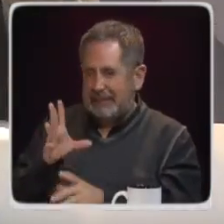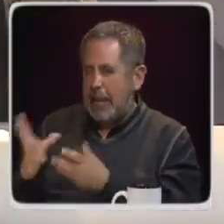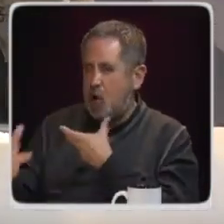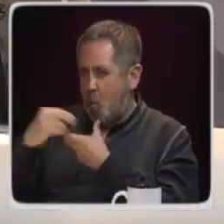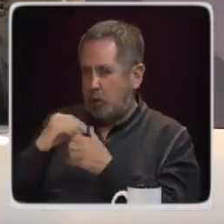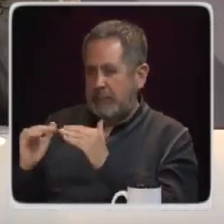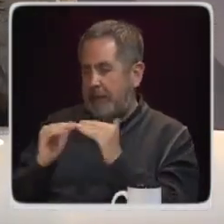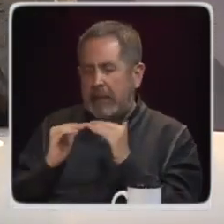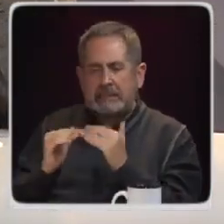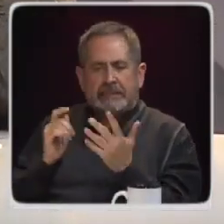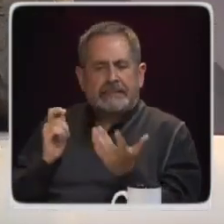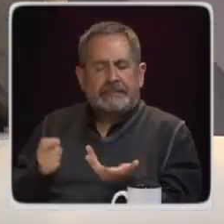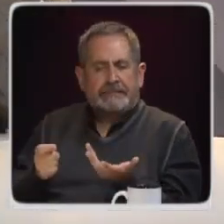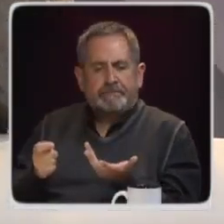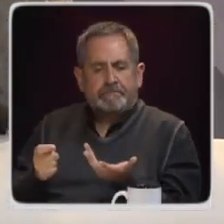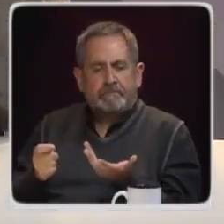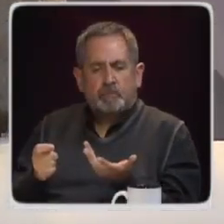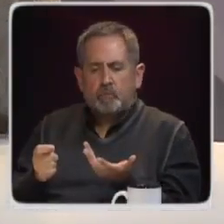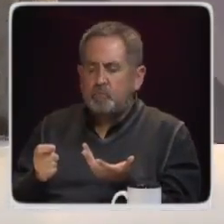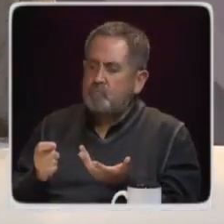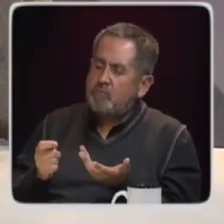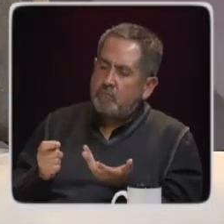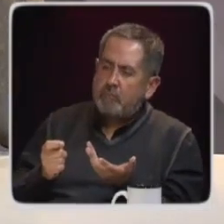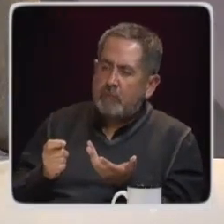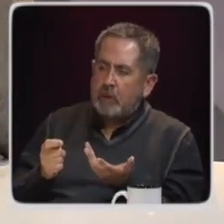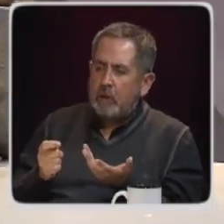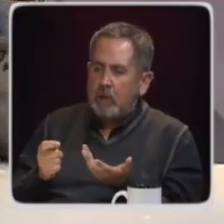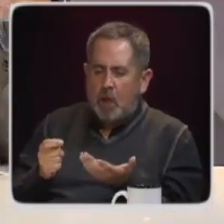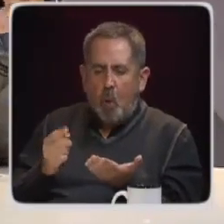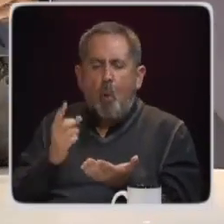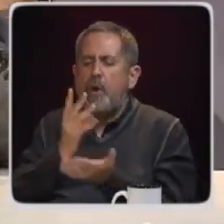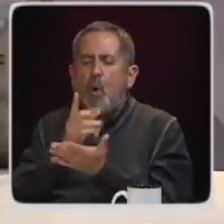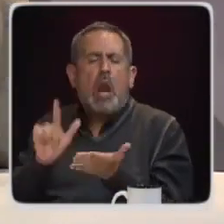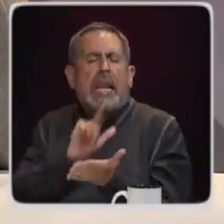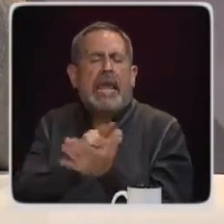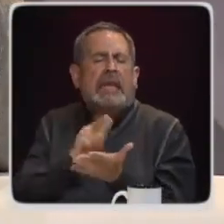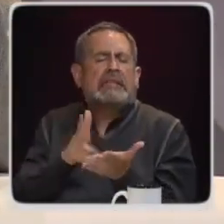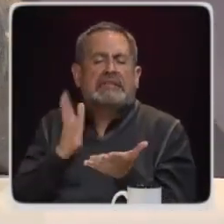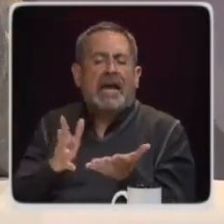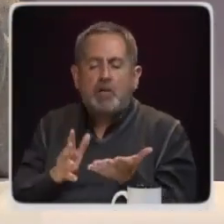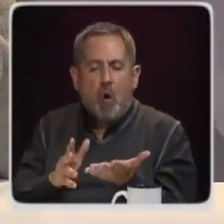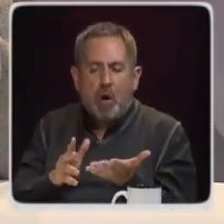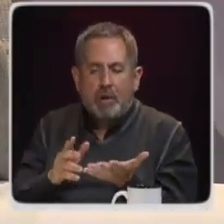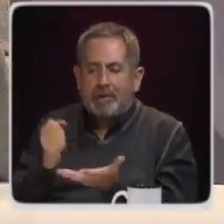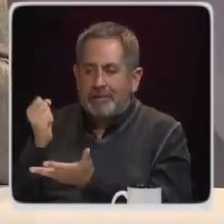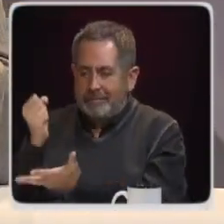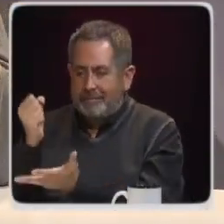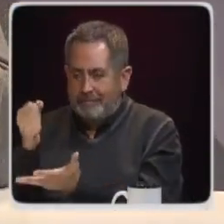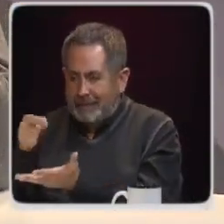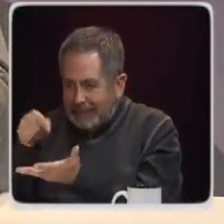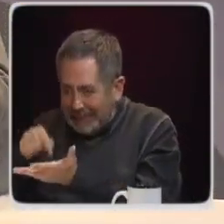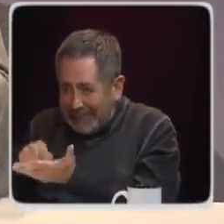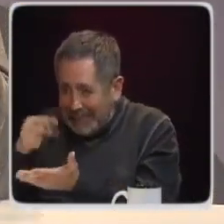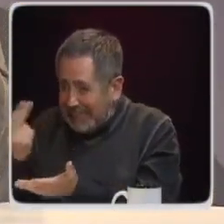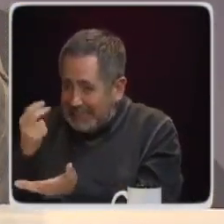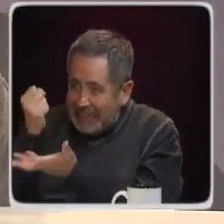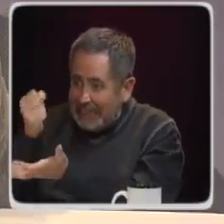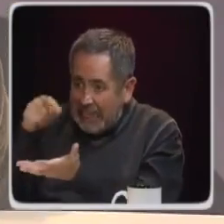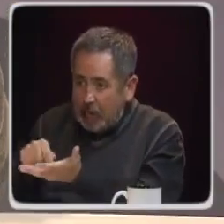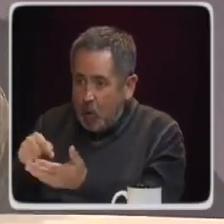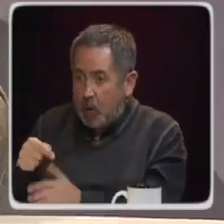grado, ya sea básico o educación media superior, llegan a solicitar trabajo y es difícil el acceso a ellos al